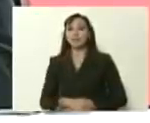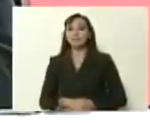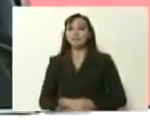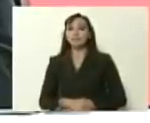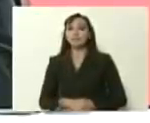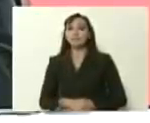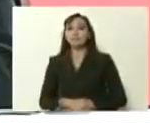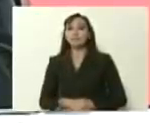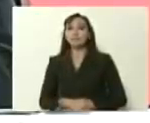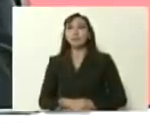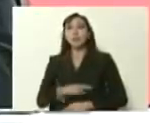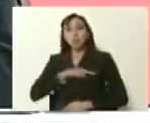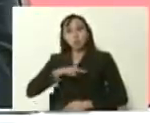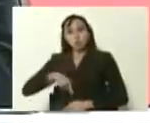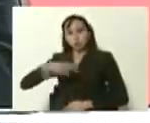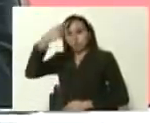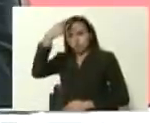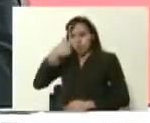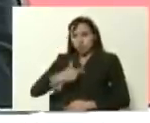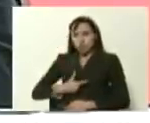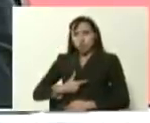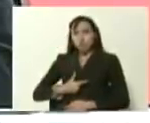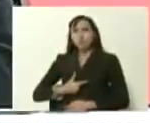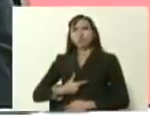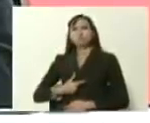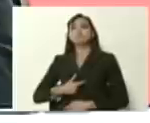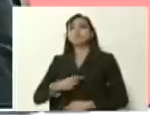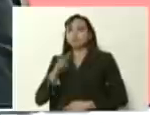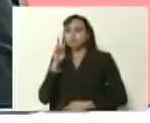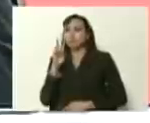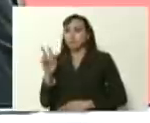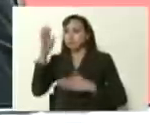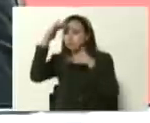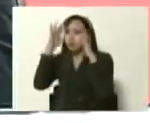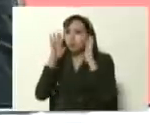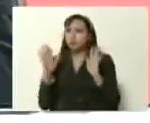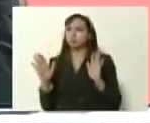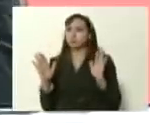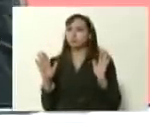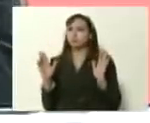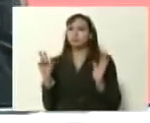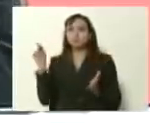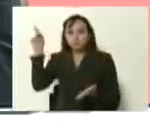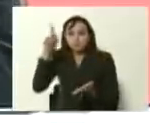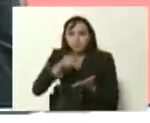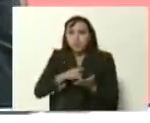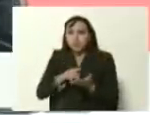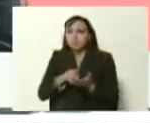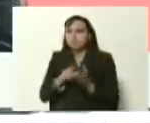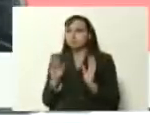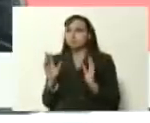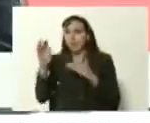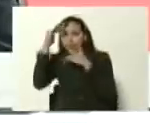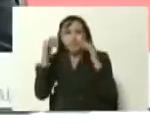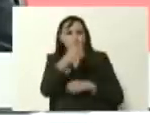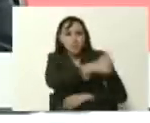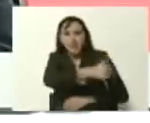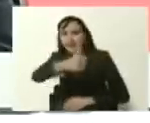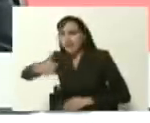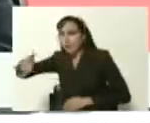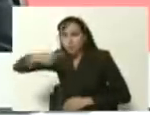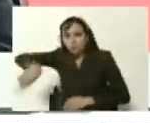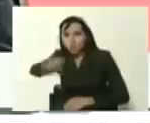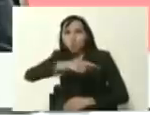no solo que somos todo oídos, que venimos aquí sobre todo a escucharlos y a